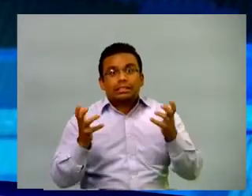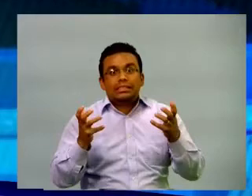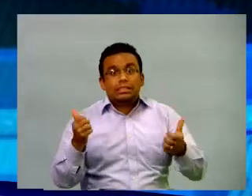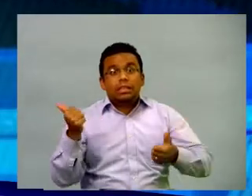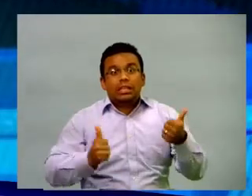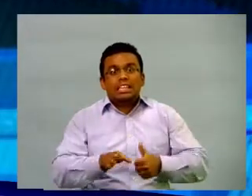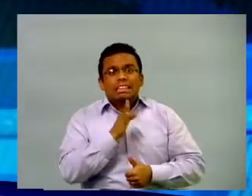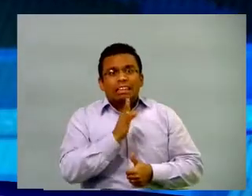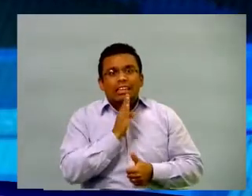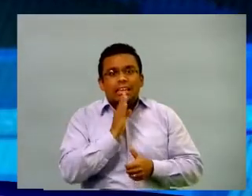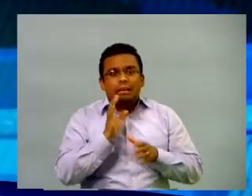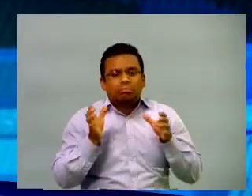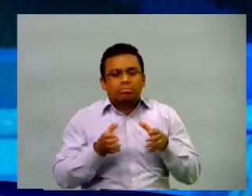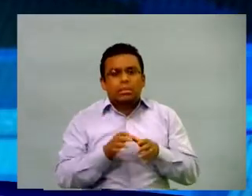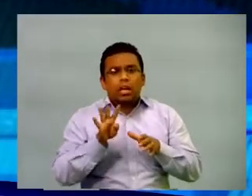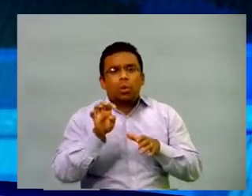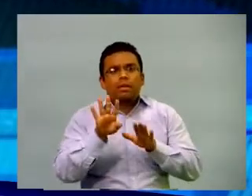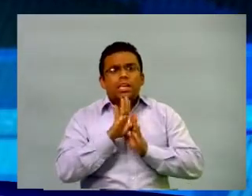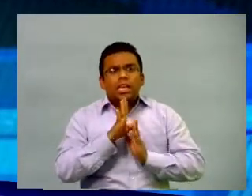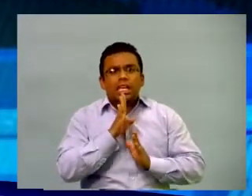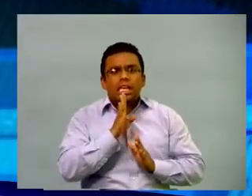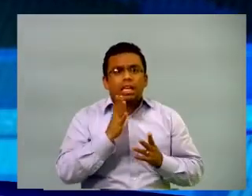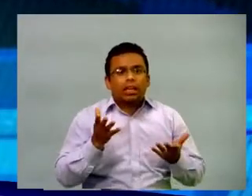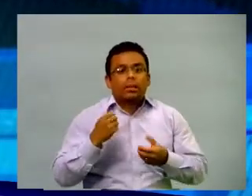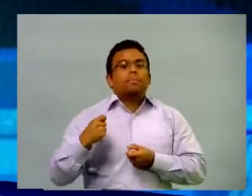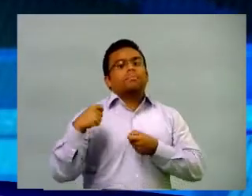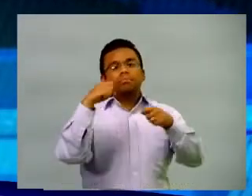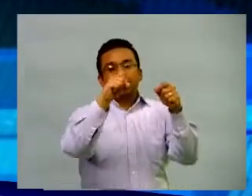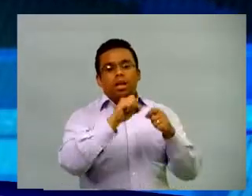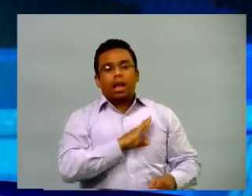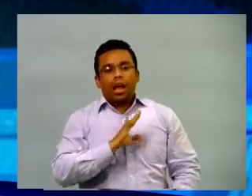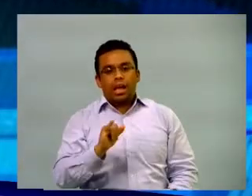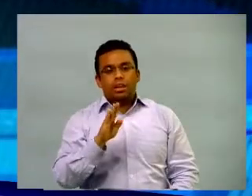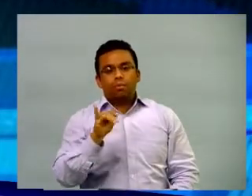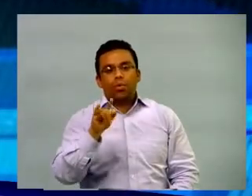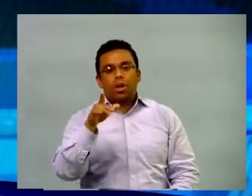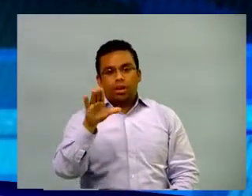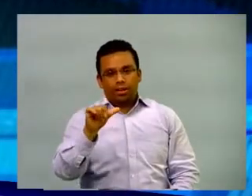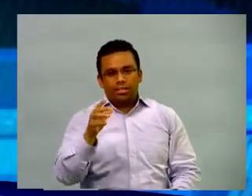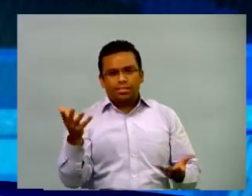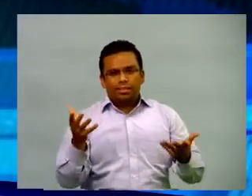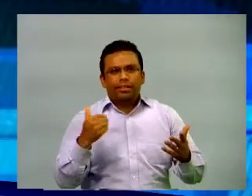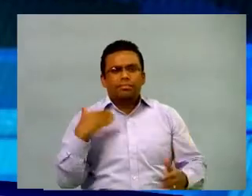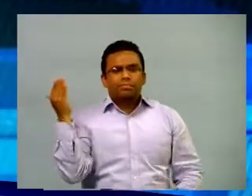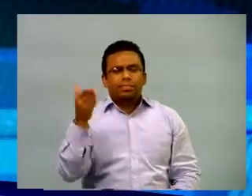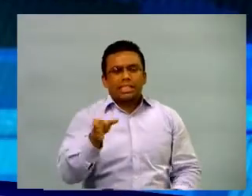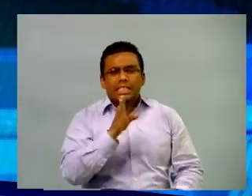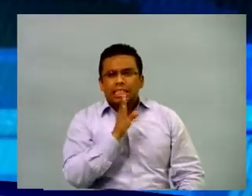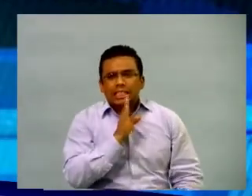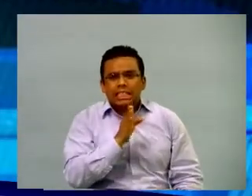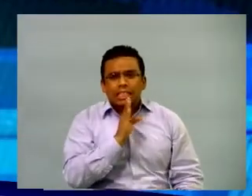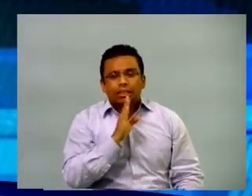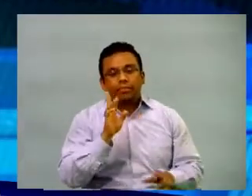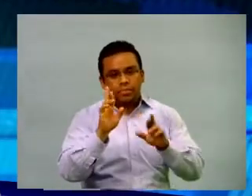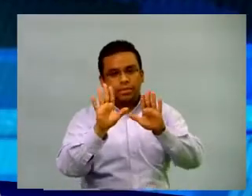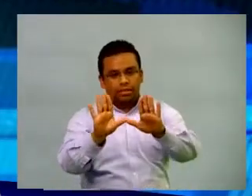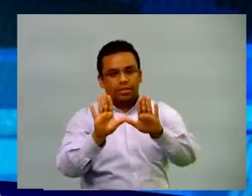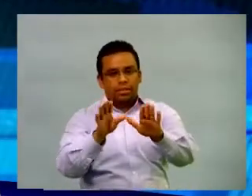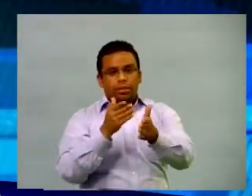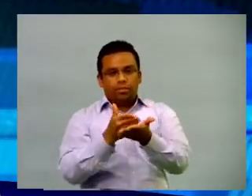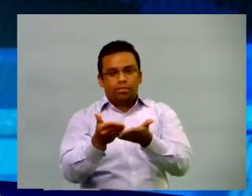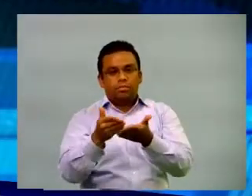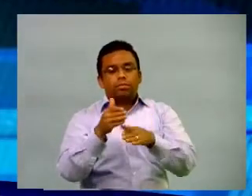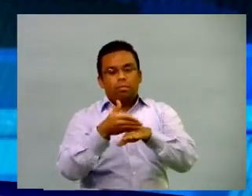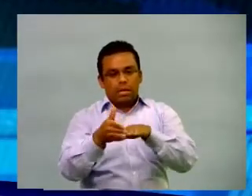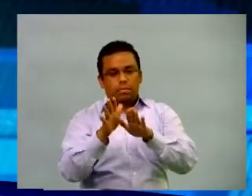ser los 9 ganadores que los vamos a llevar el 10 de noviembre a Buga, allá nos vamos a ver y vamos a continuar con la jornada presencial de Educa